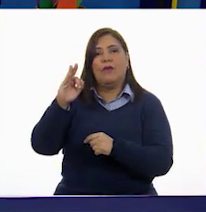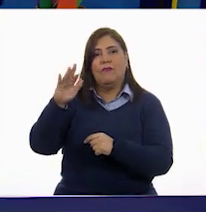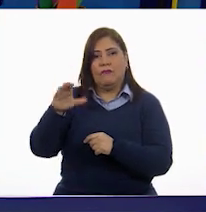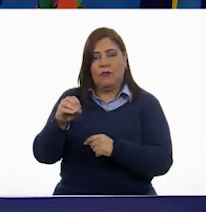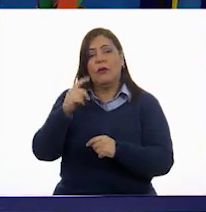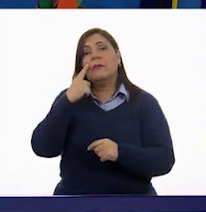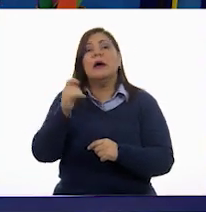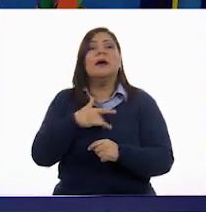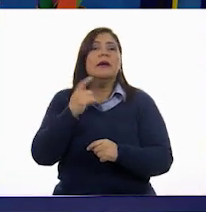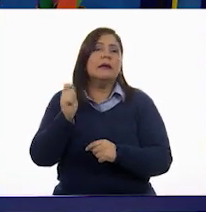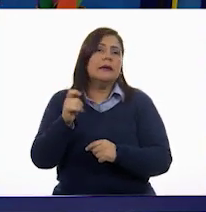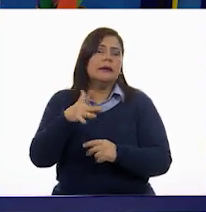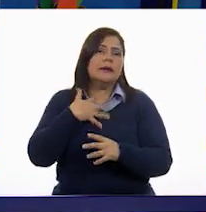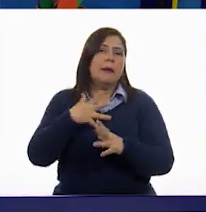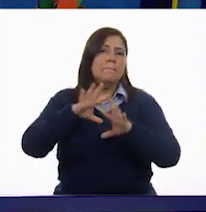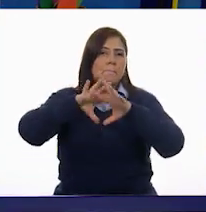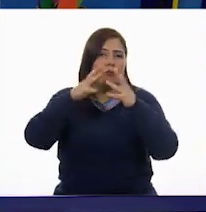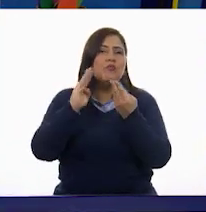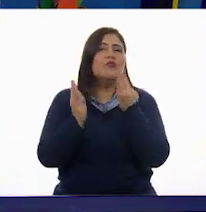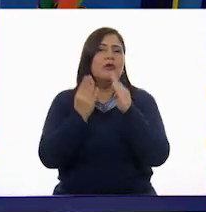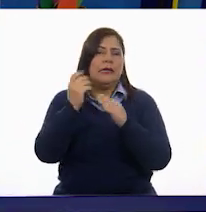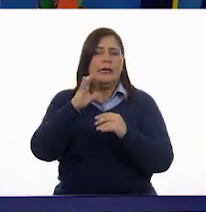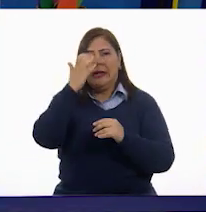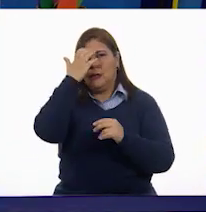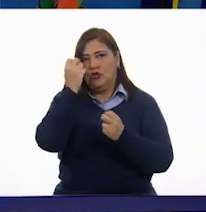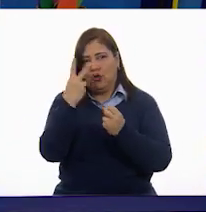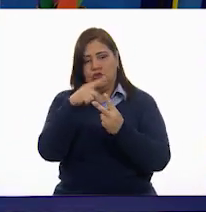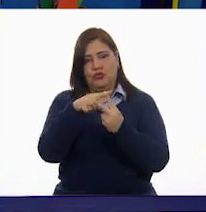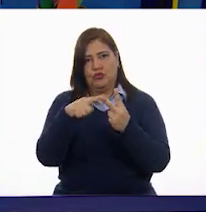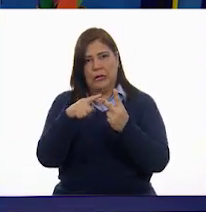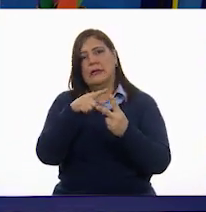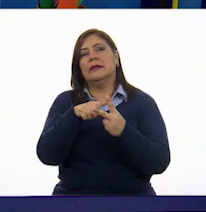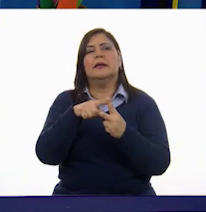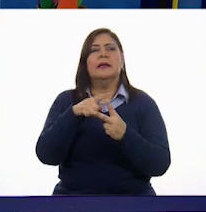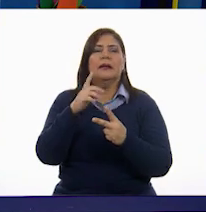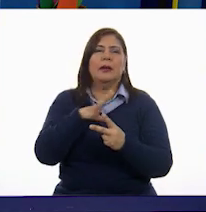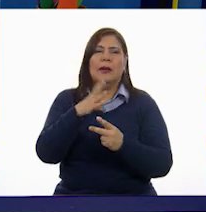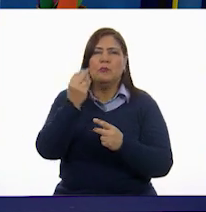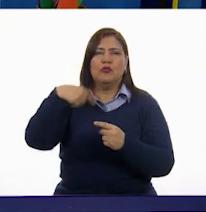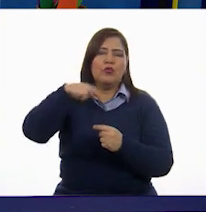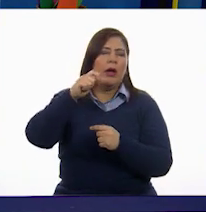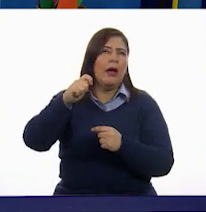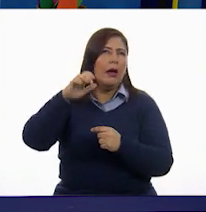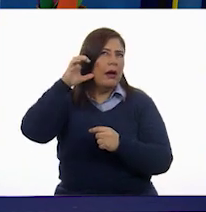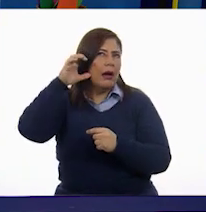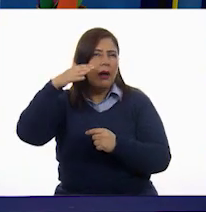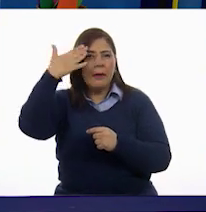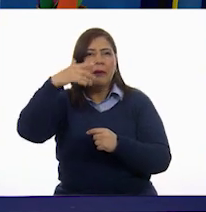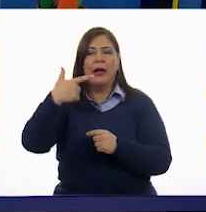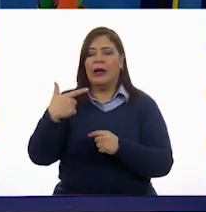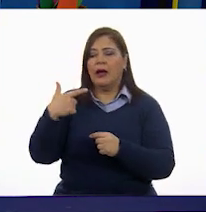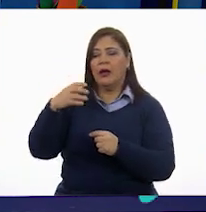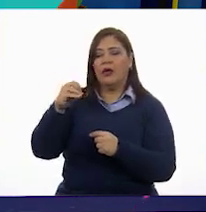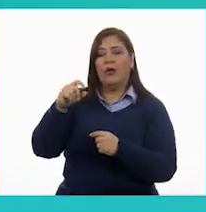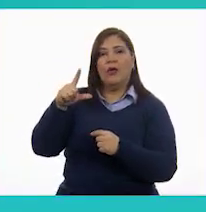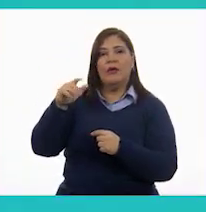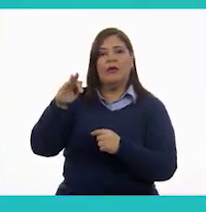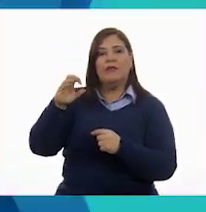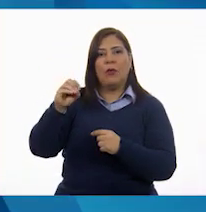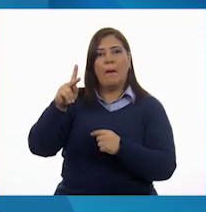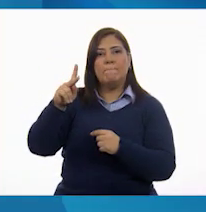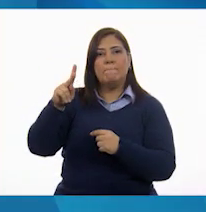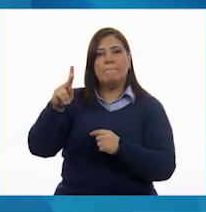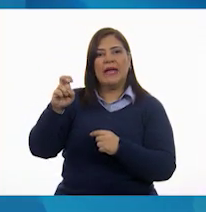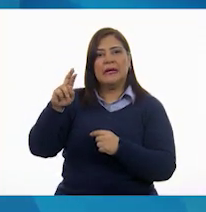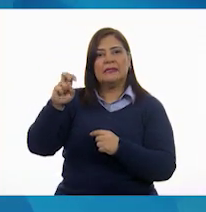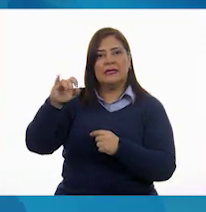planeta. Uno de ellos, muy conocido, que hemos escuchado en diferentes momentos, es el Golfo Pérsico. Y